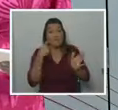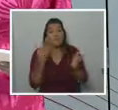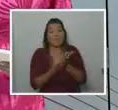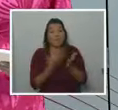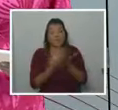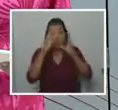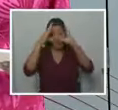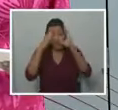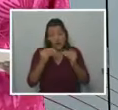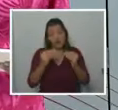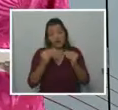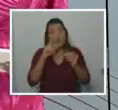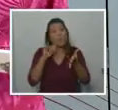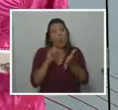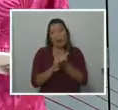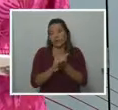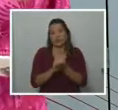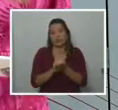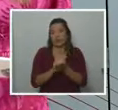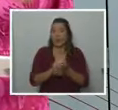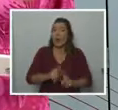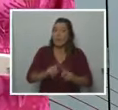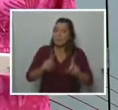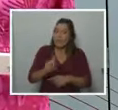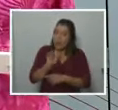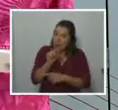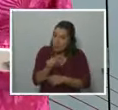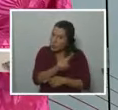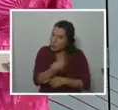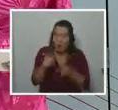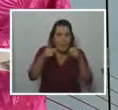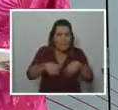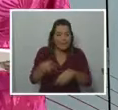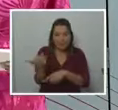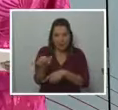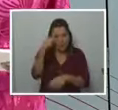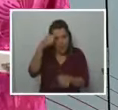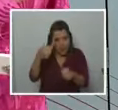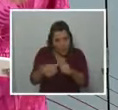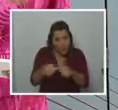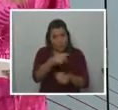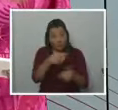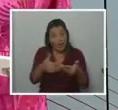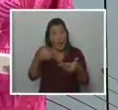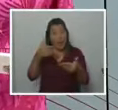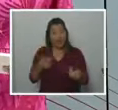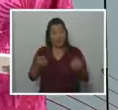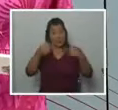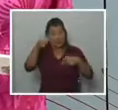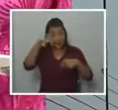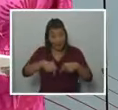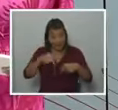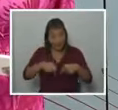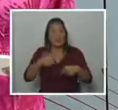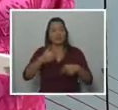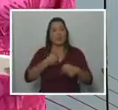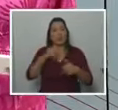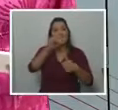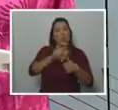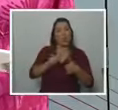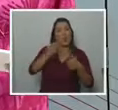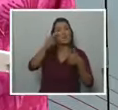eso hoy no está aquí, pero que esto no le pase. Recuerden que ustedes tienen que validar los datos, tienen tiempo en este caso